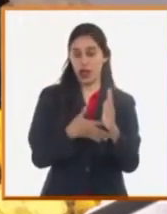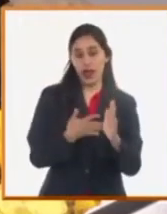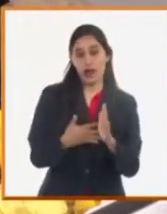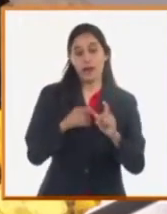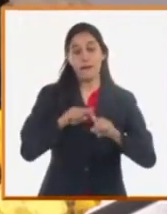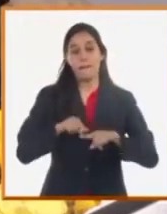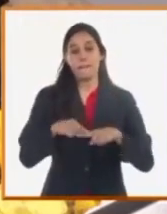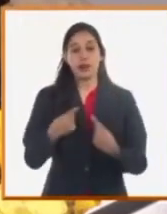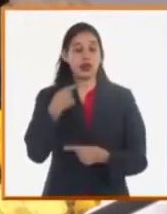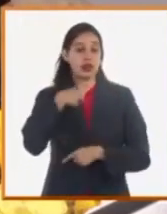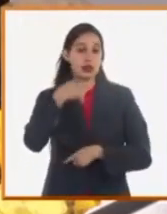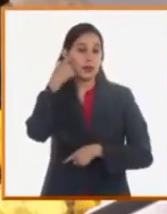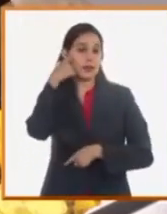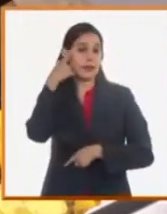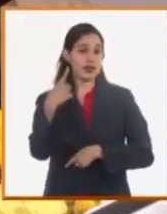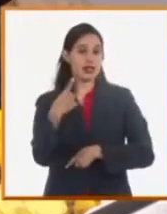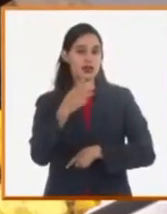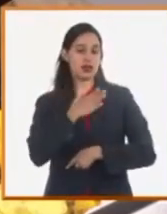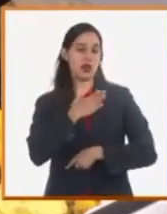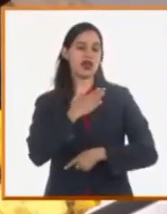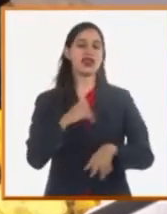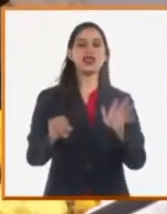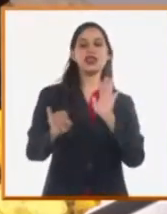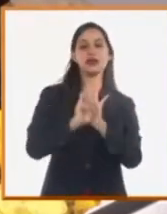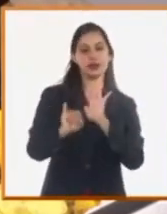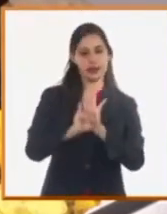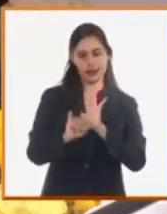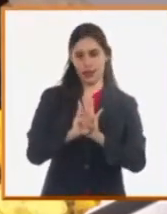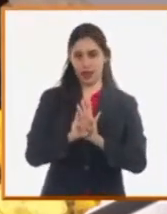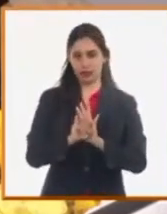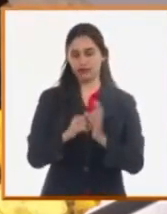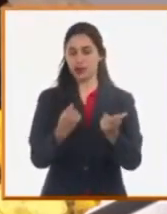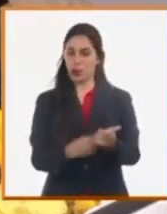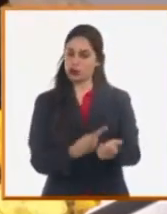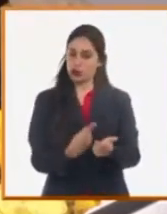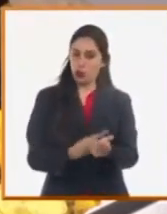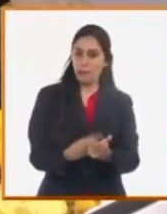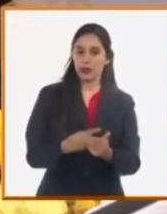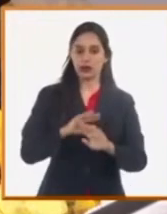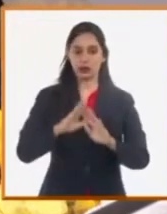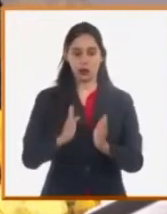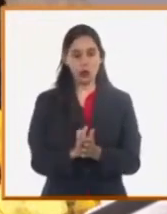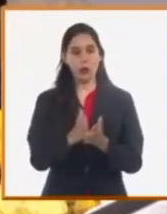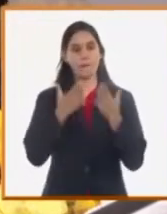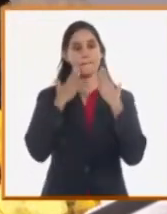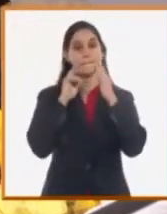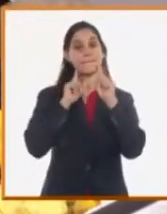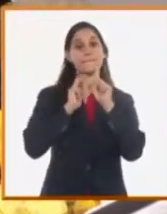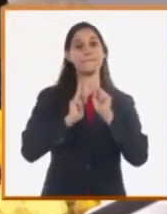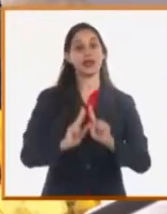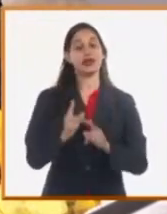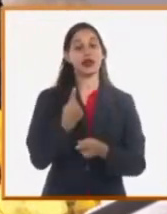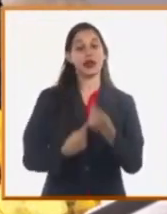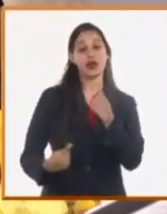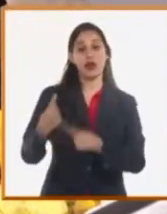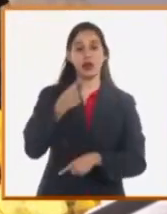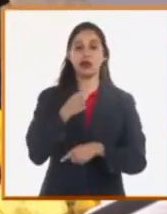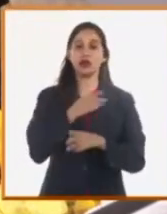ver con ese sentido de identidad por lo que uno se siente comprometido trasciende